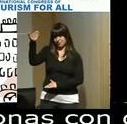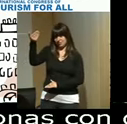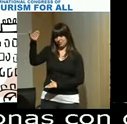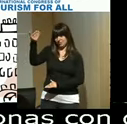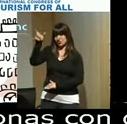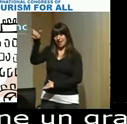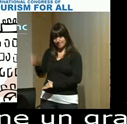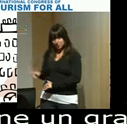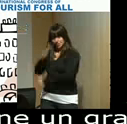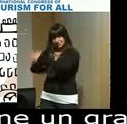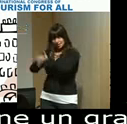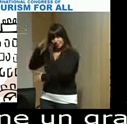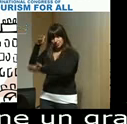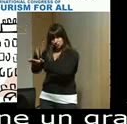un